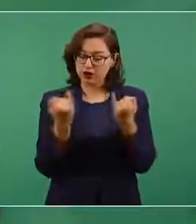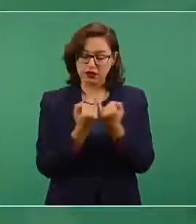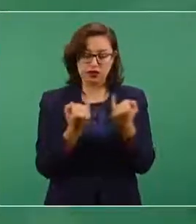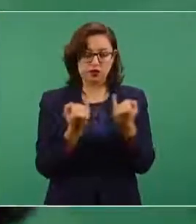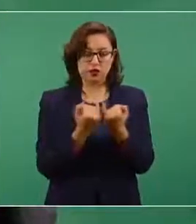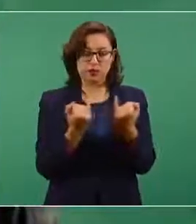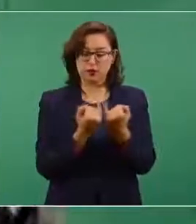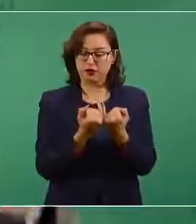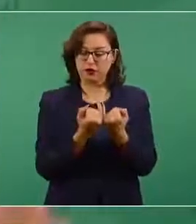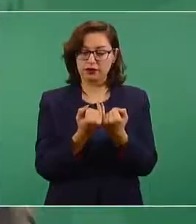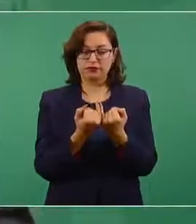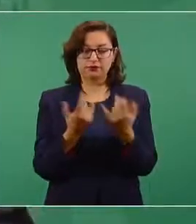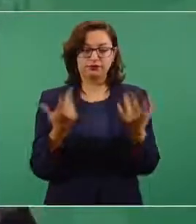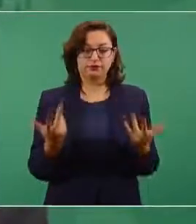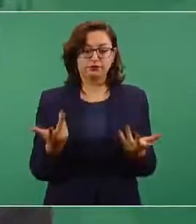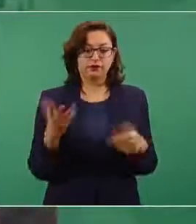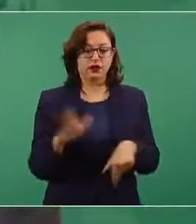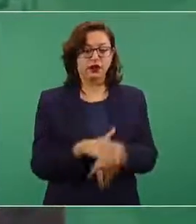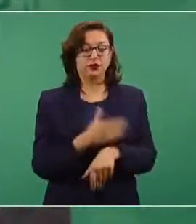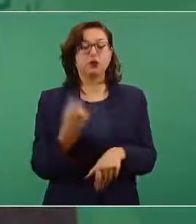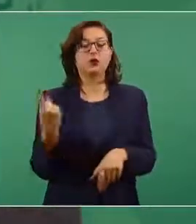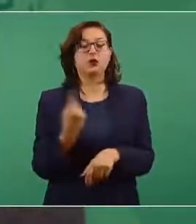porque todos